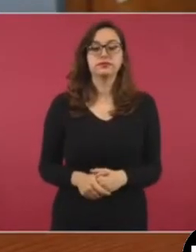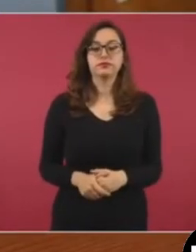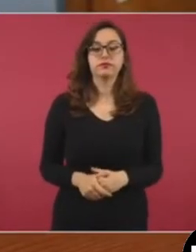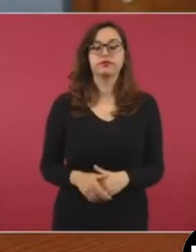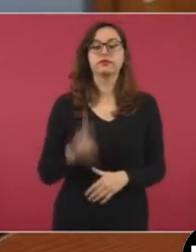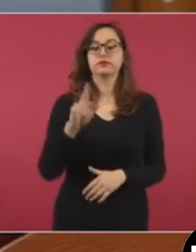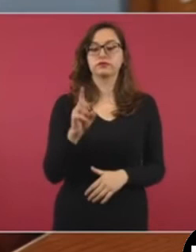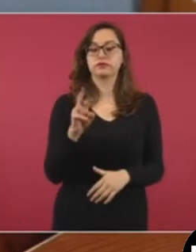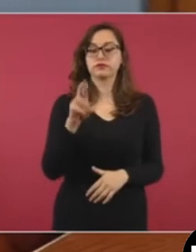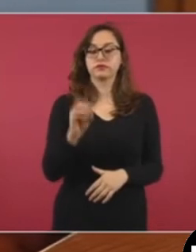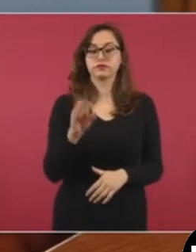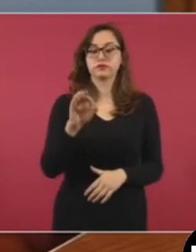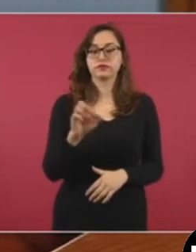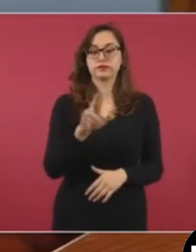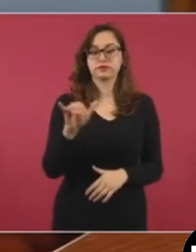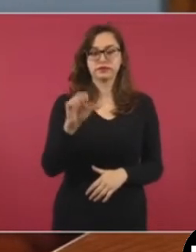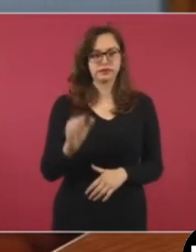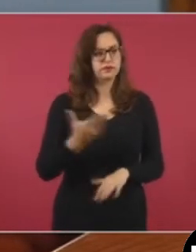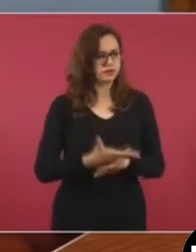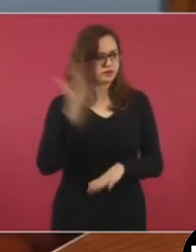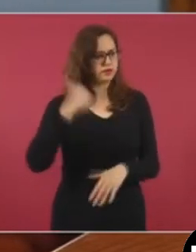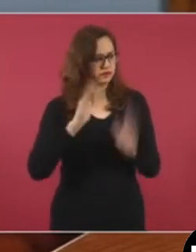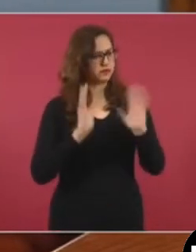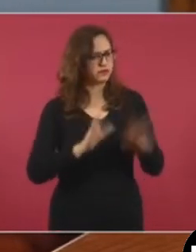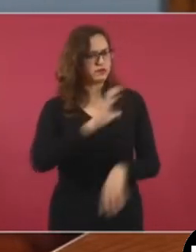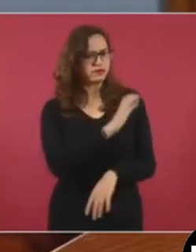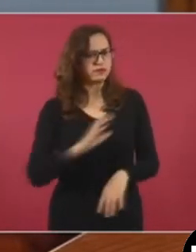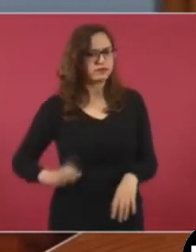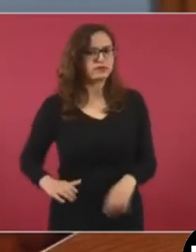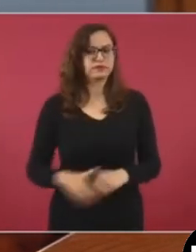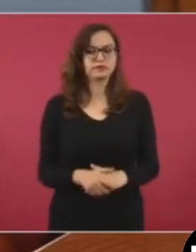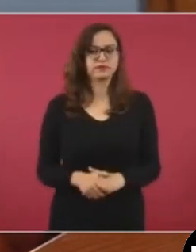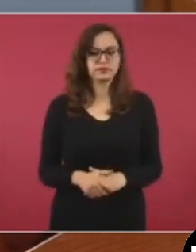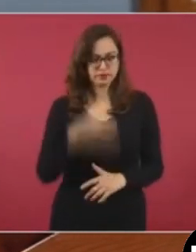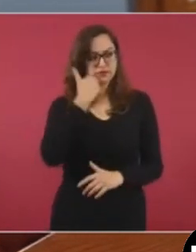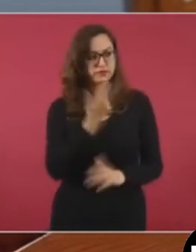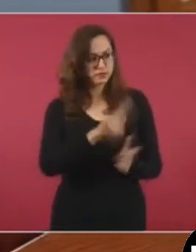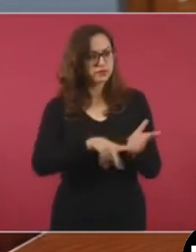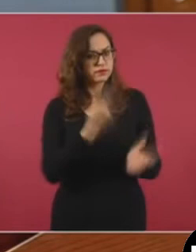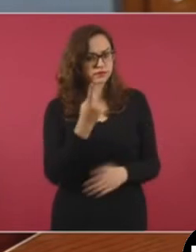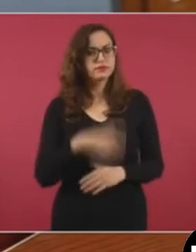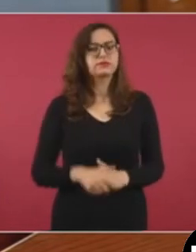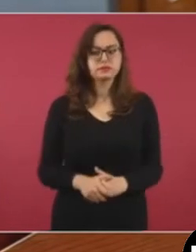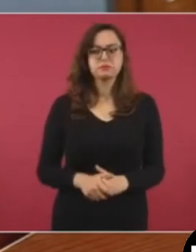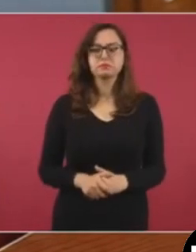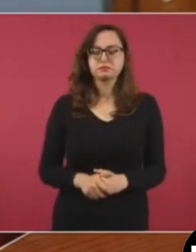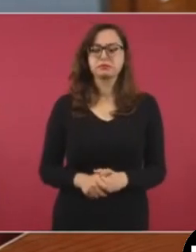Pedro Ferriz ya fue candidato, ¿no? Sí, pero quiere.